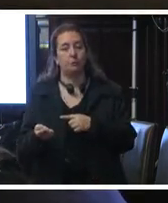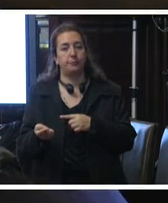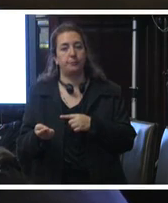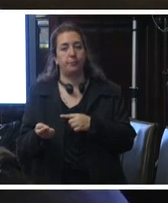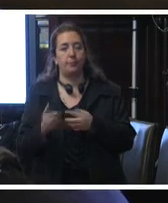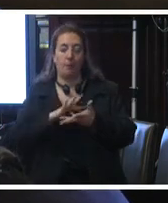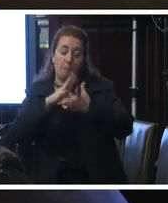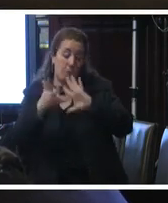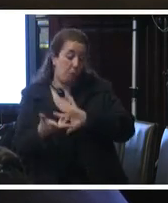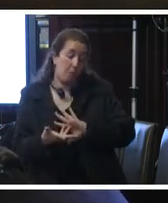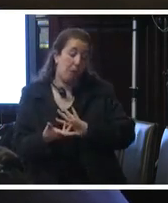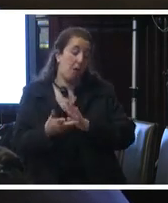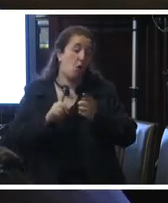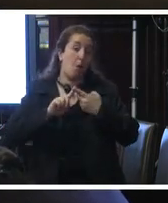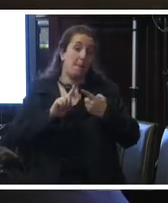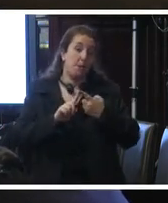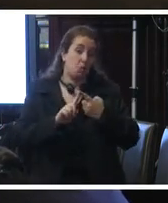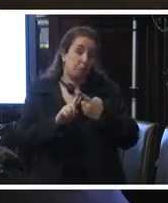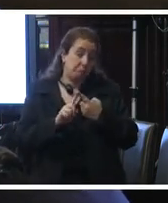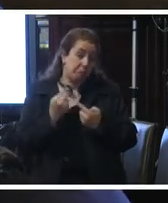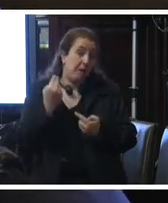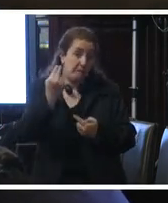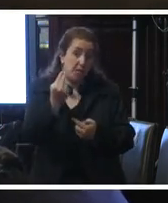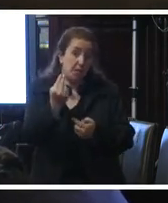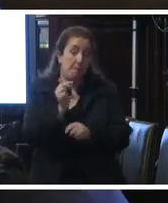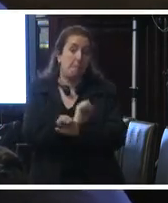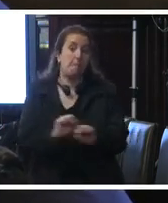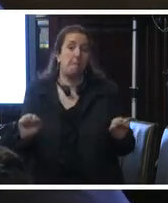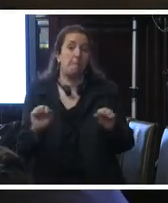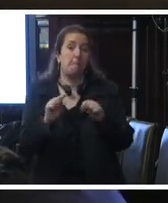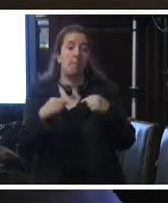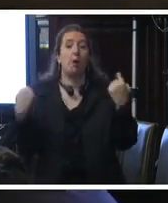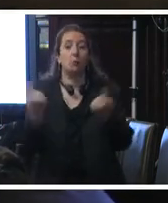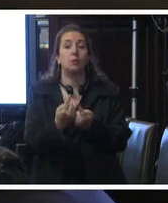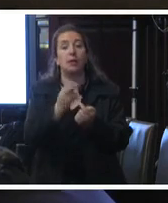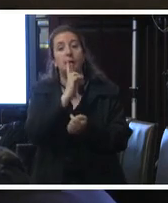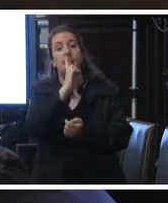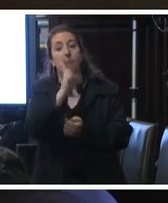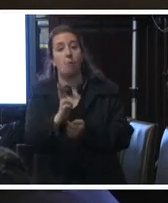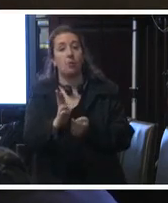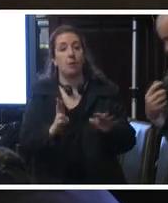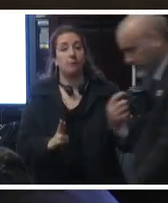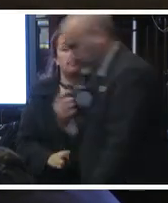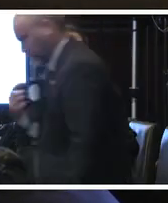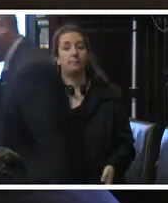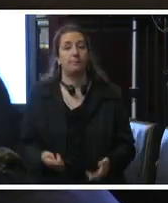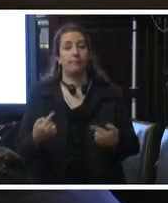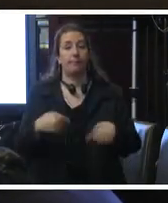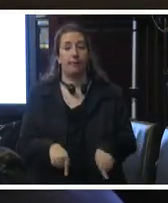este tipo de mecanismos que la propia Convención Americana habilita para poder ustedes responder de algún modo con